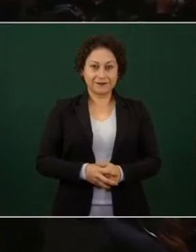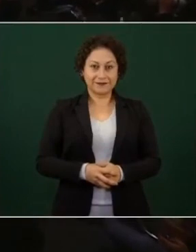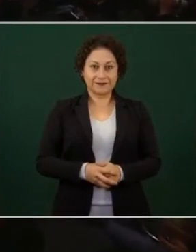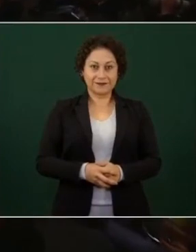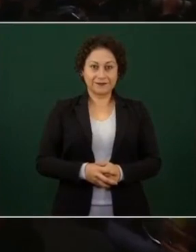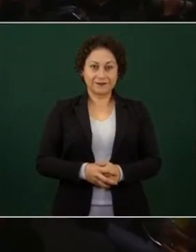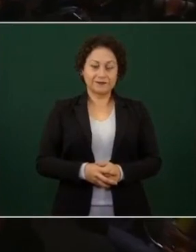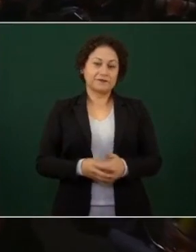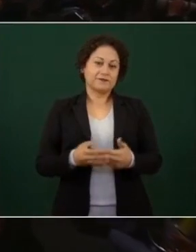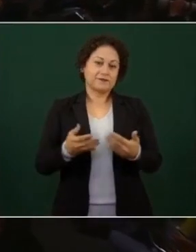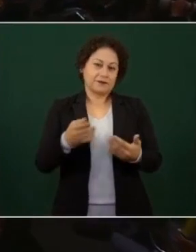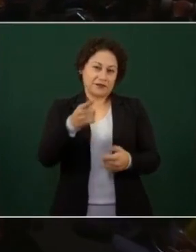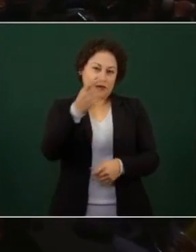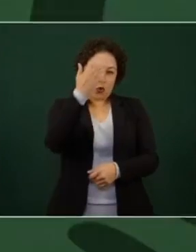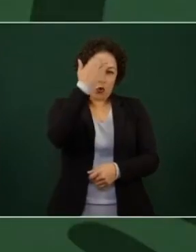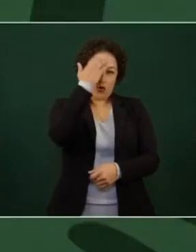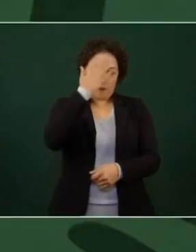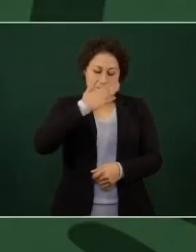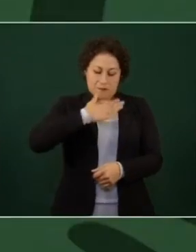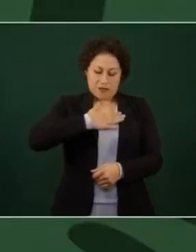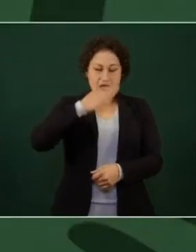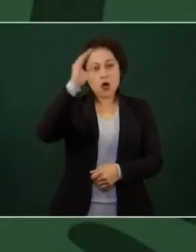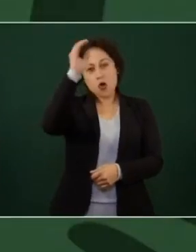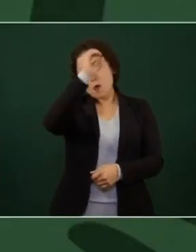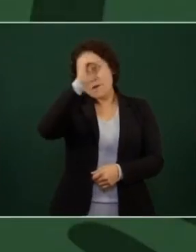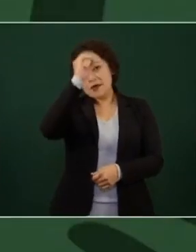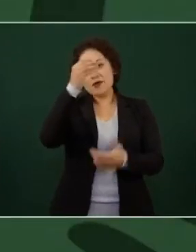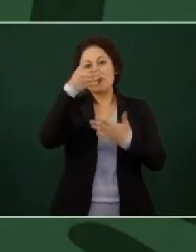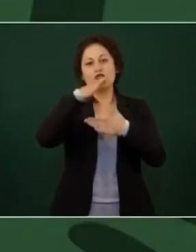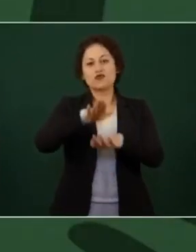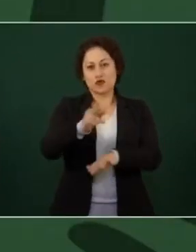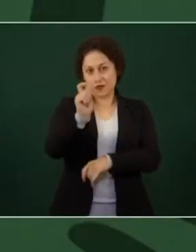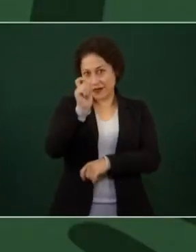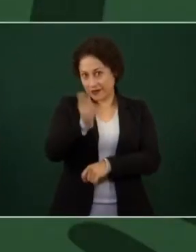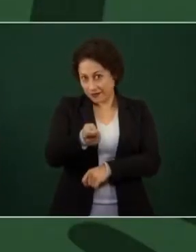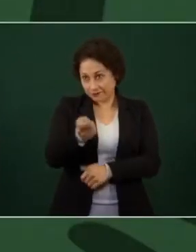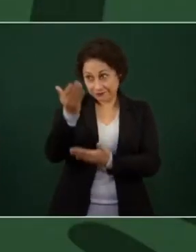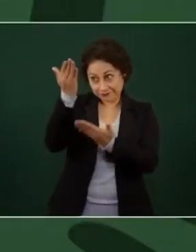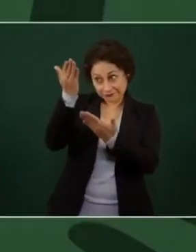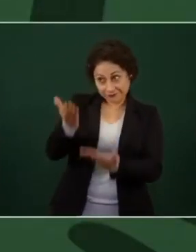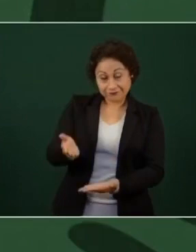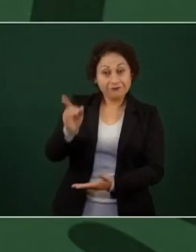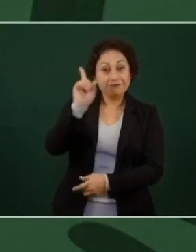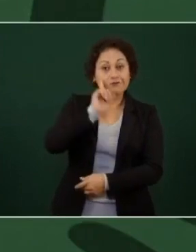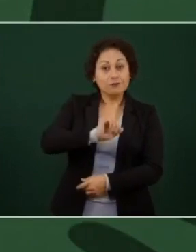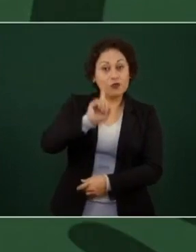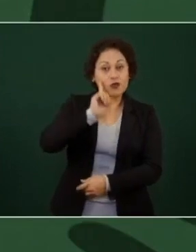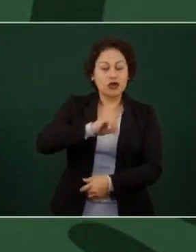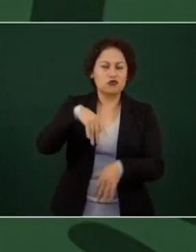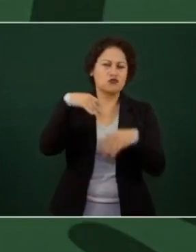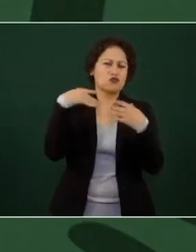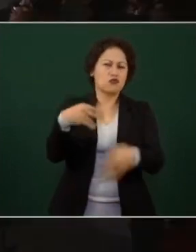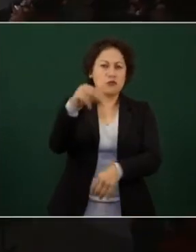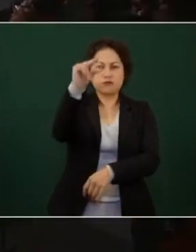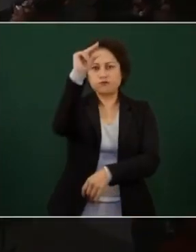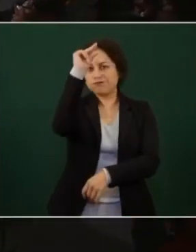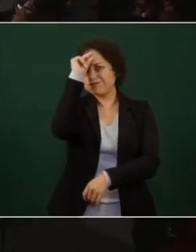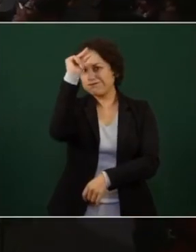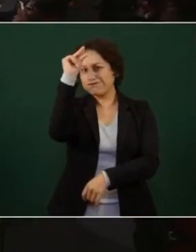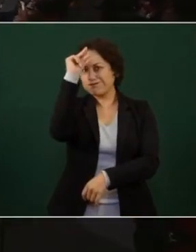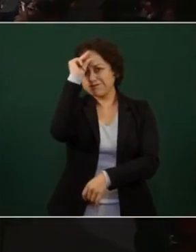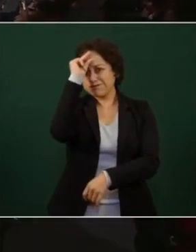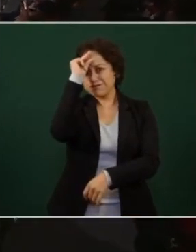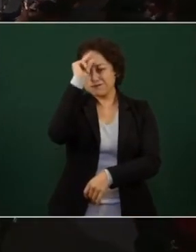qué opino sobre ella, que es una mujer inteligente,